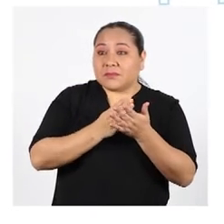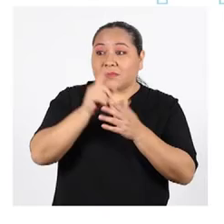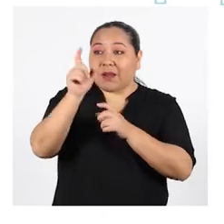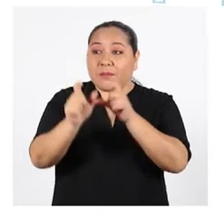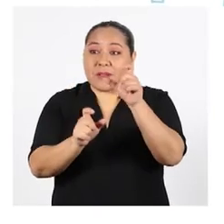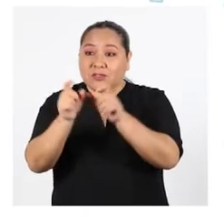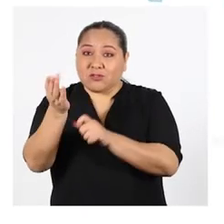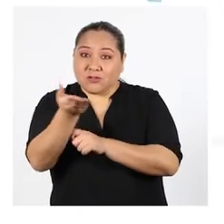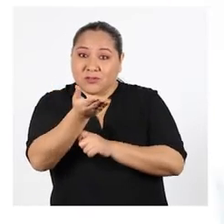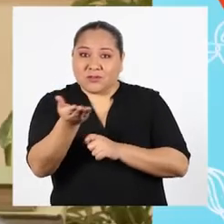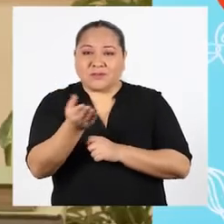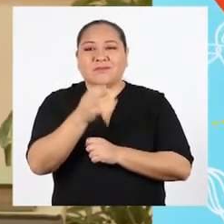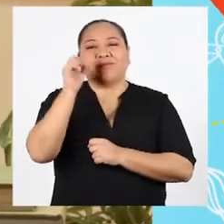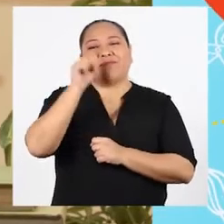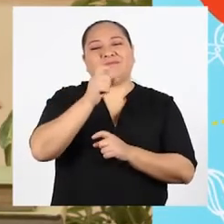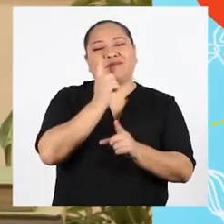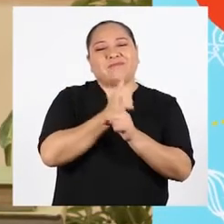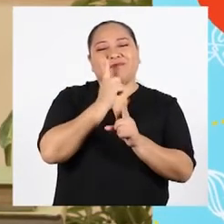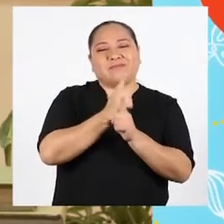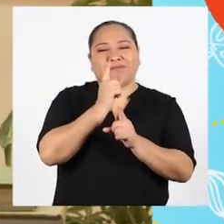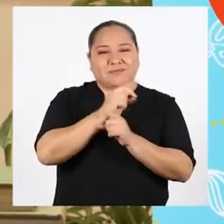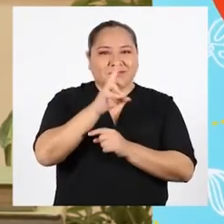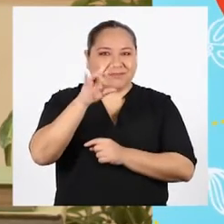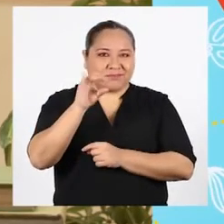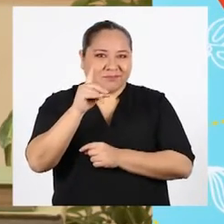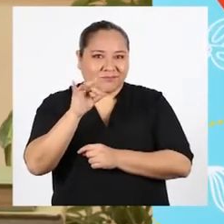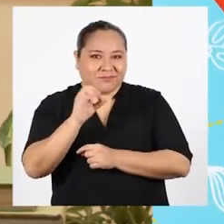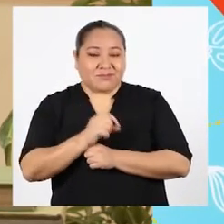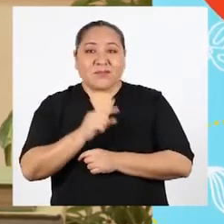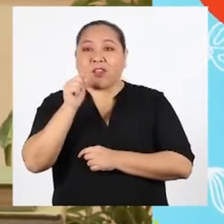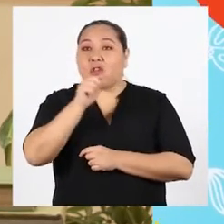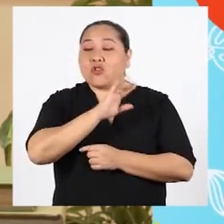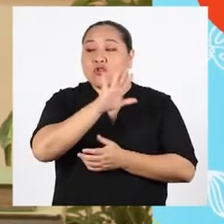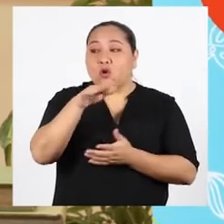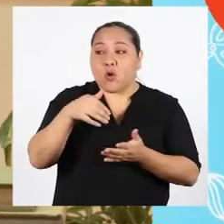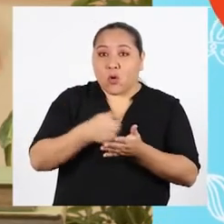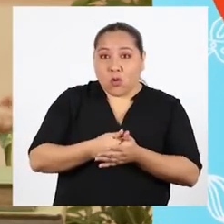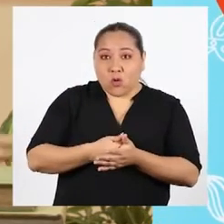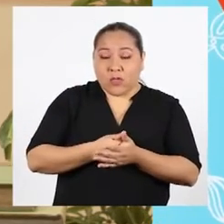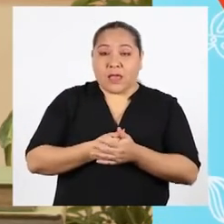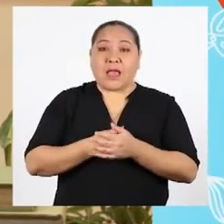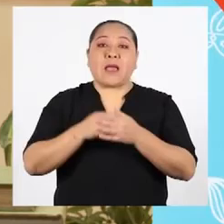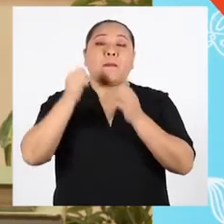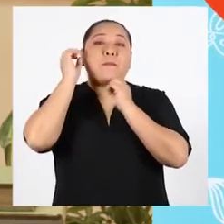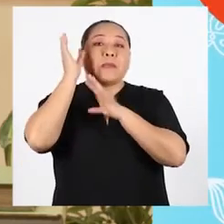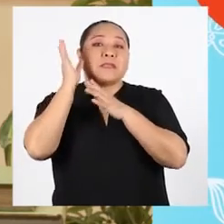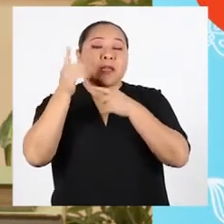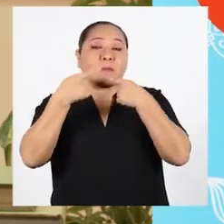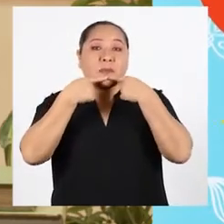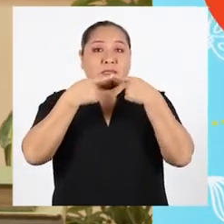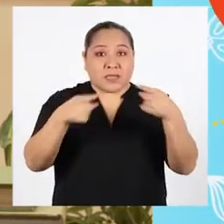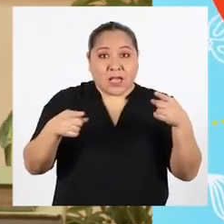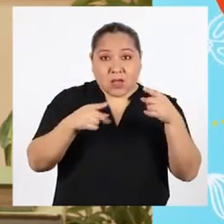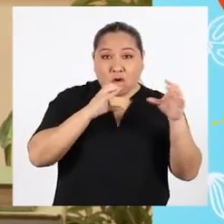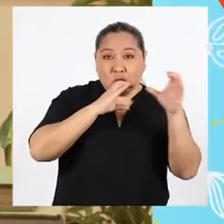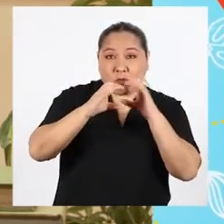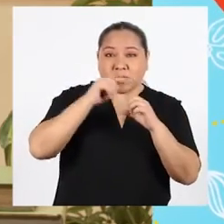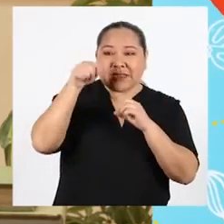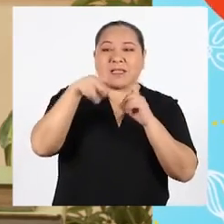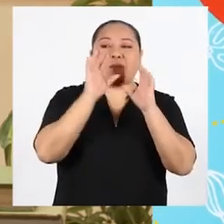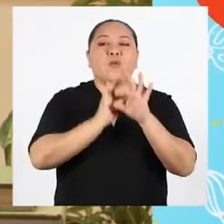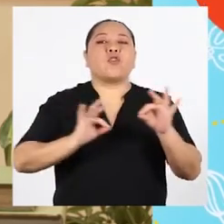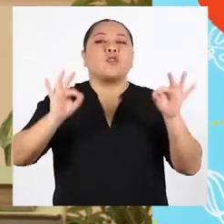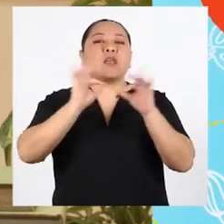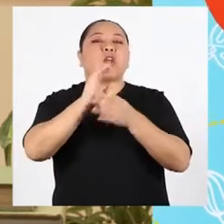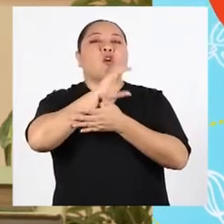factor público. Así es, Rodrigo. Para todo discurso, mensaje o comunicación es